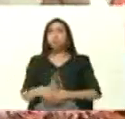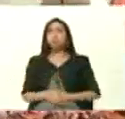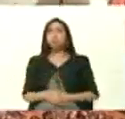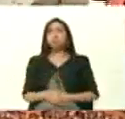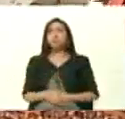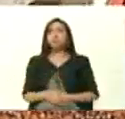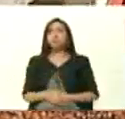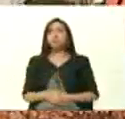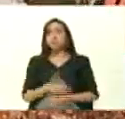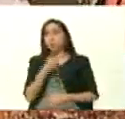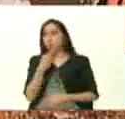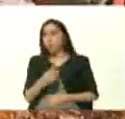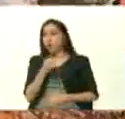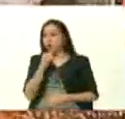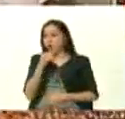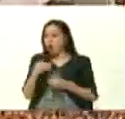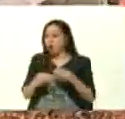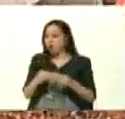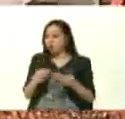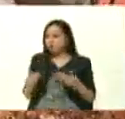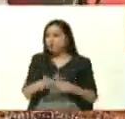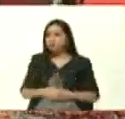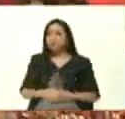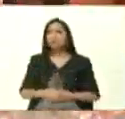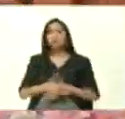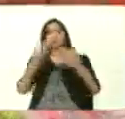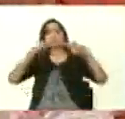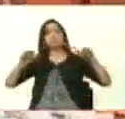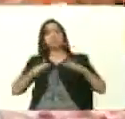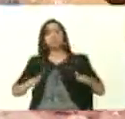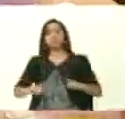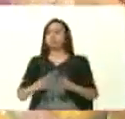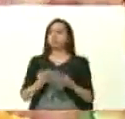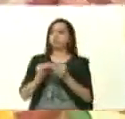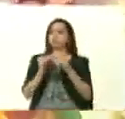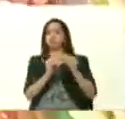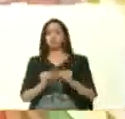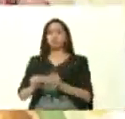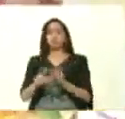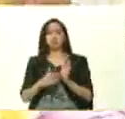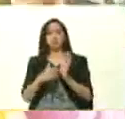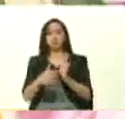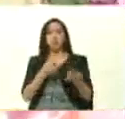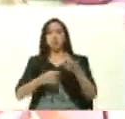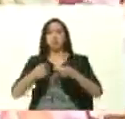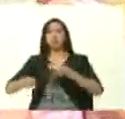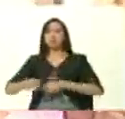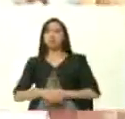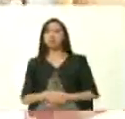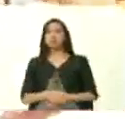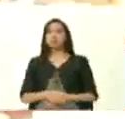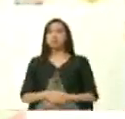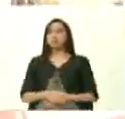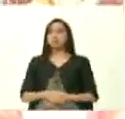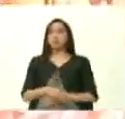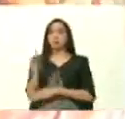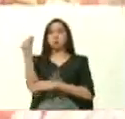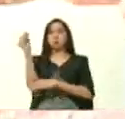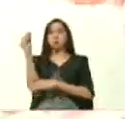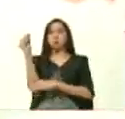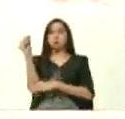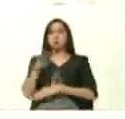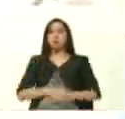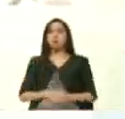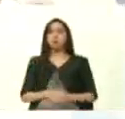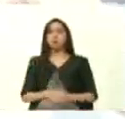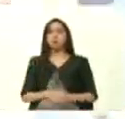muy bien, muy bien. Ya llegó la Navidad también con productos navideños, las muñecas.